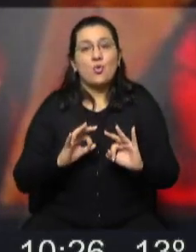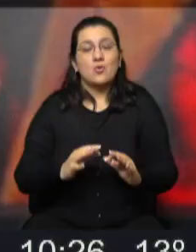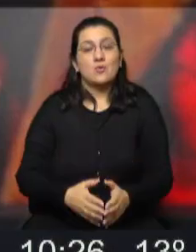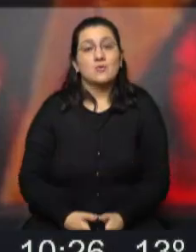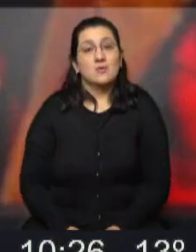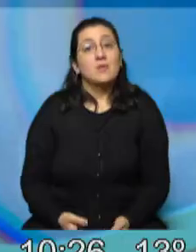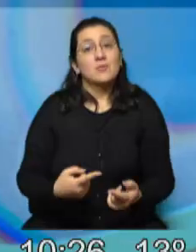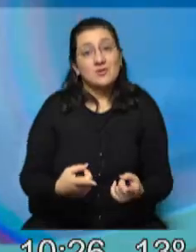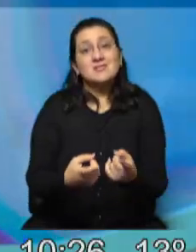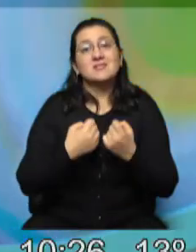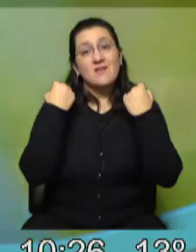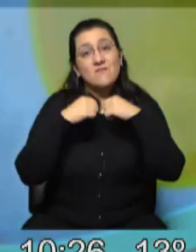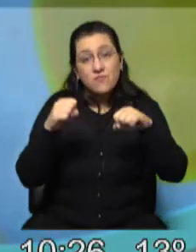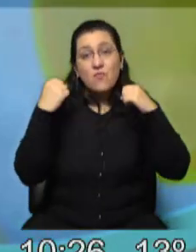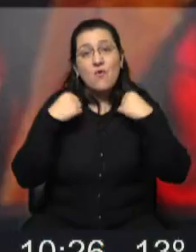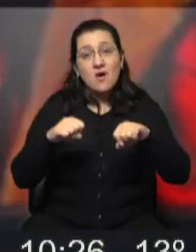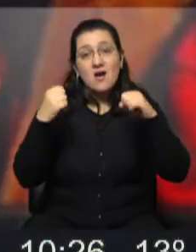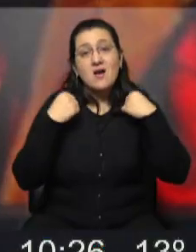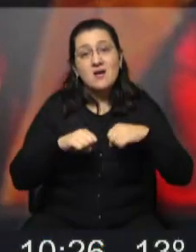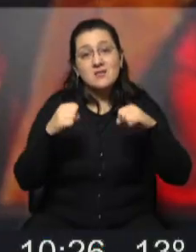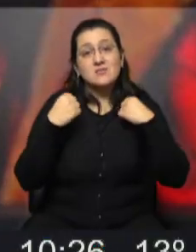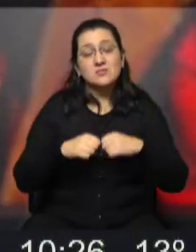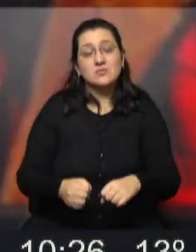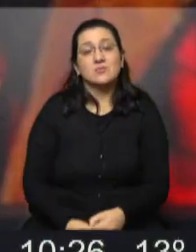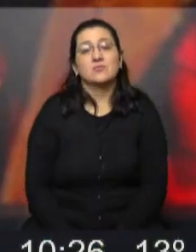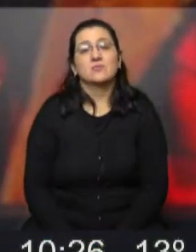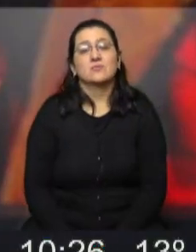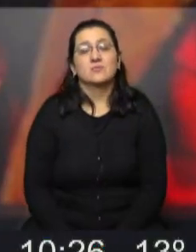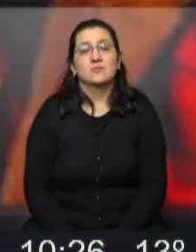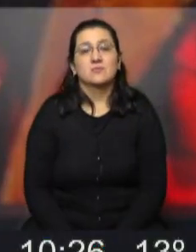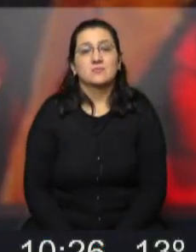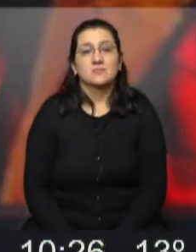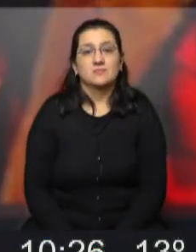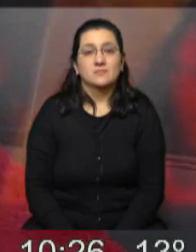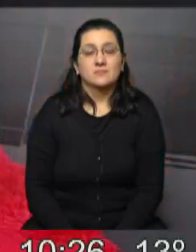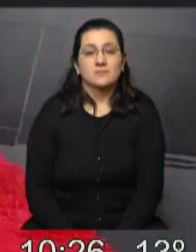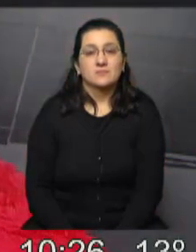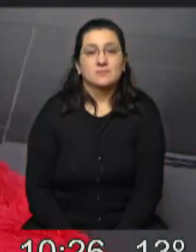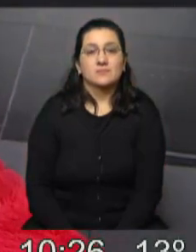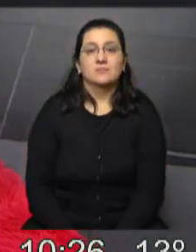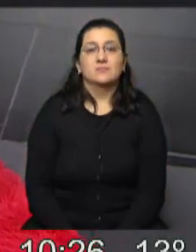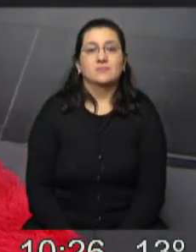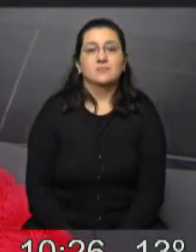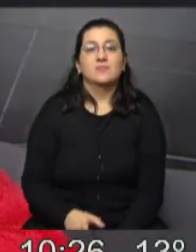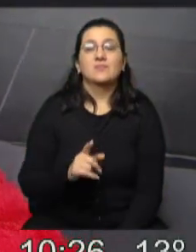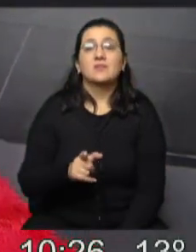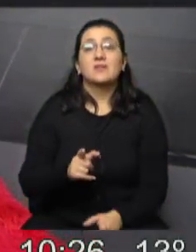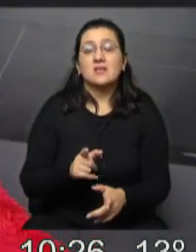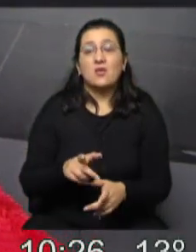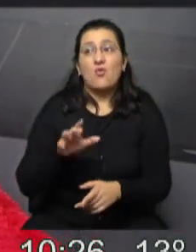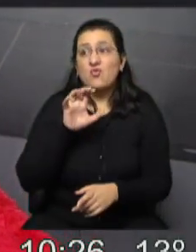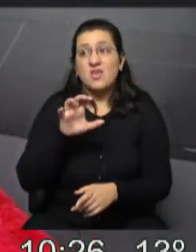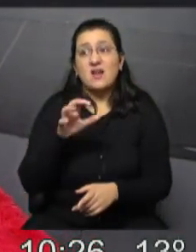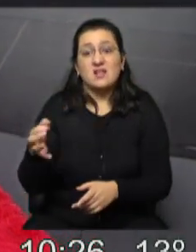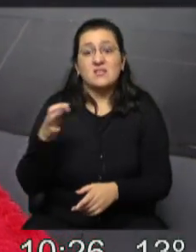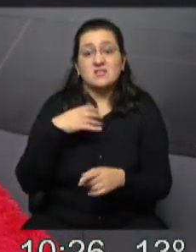cuerpo. Y tiene que tener muchas rabietas y querer irte todos los días. Y odiar al quien te esté diciendo todo. Tenés que odiarlo.